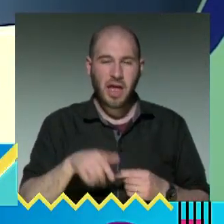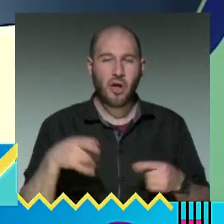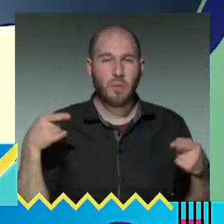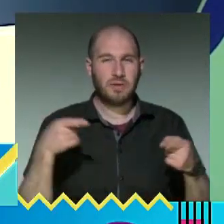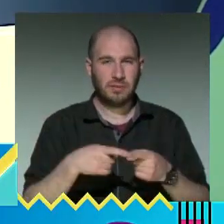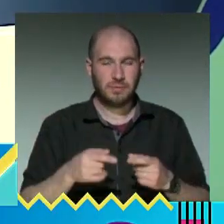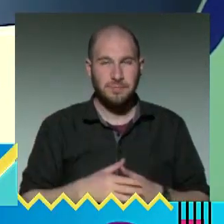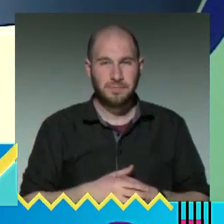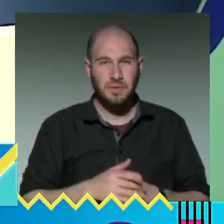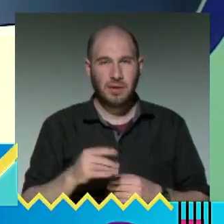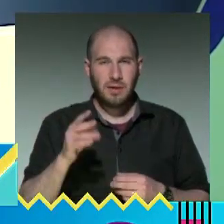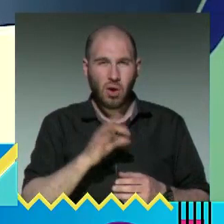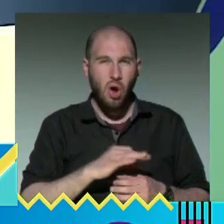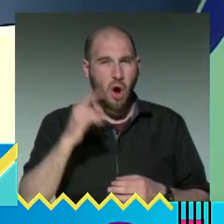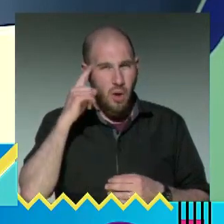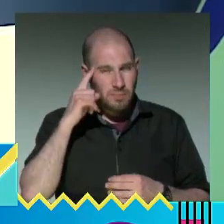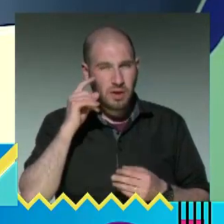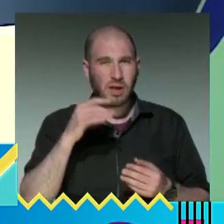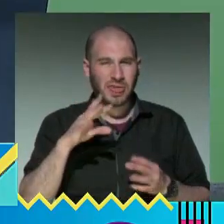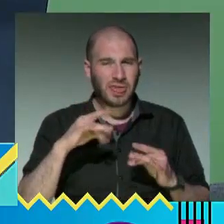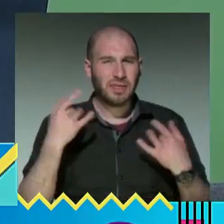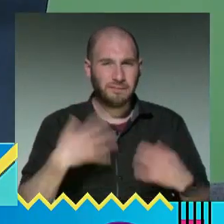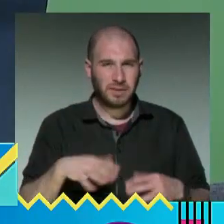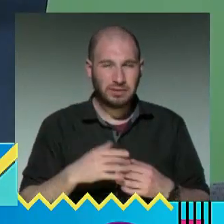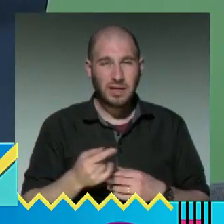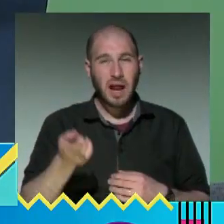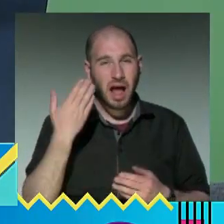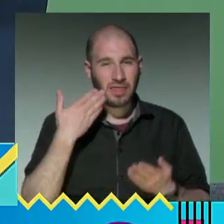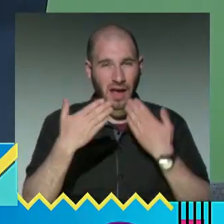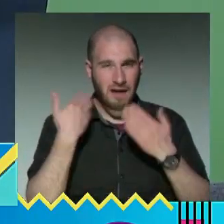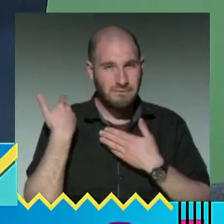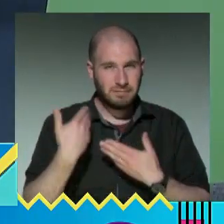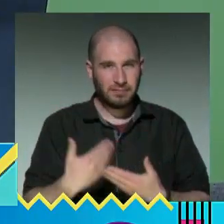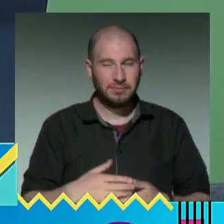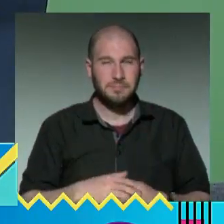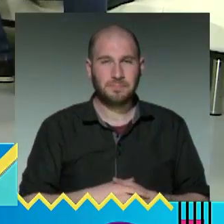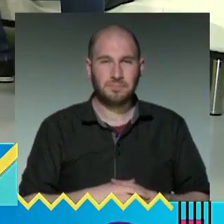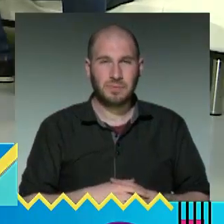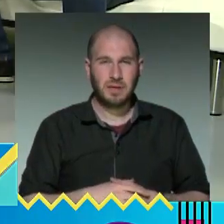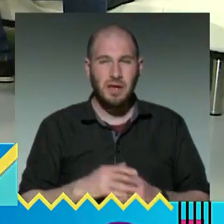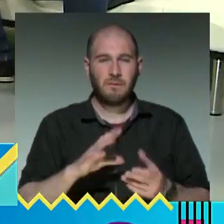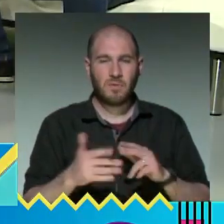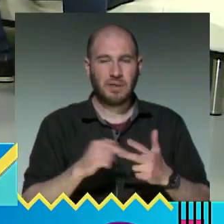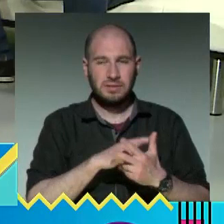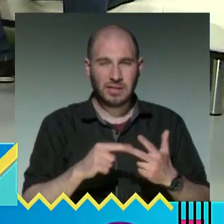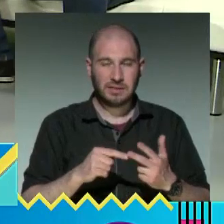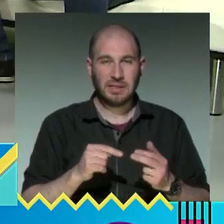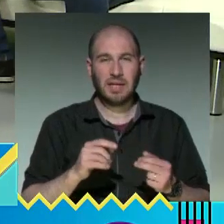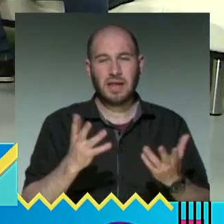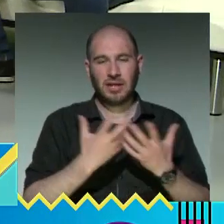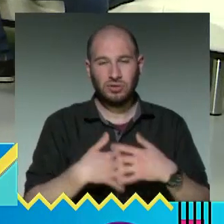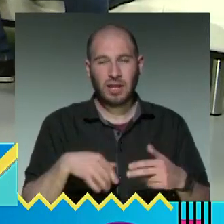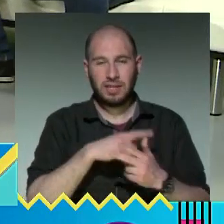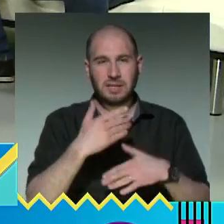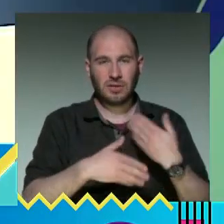poder generar una mirada de la complejidad, como ya hemos venido conversando, en 3 dimensiones, en clave de las 3 dimensiones